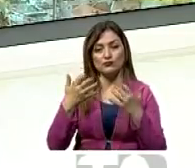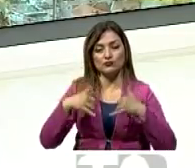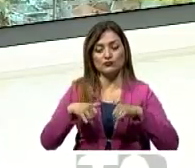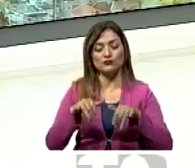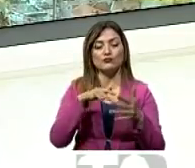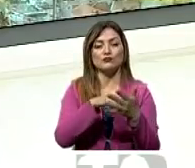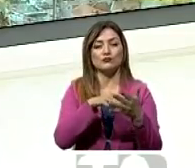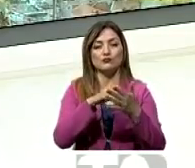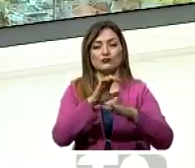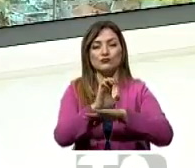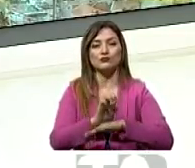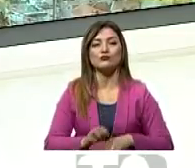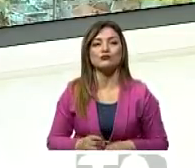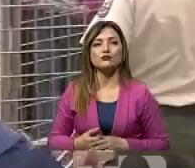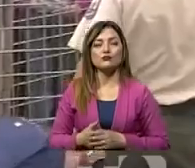sus estudios en Ecuador.